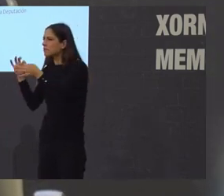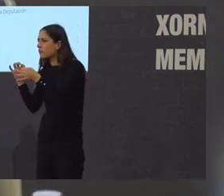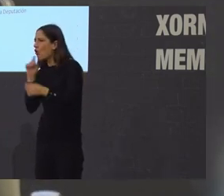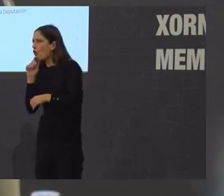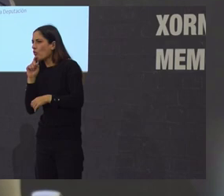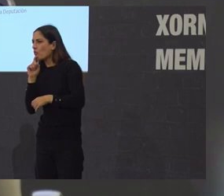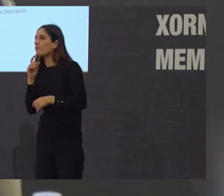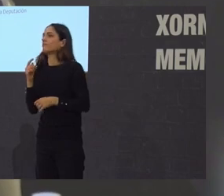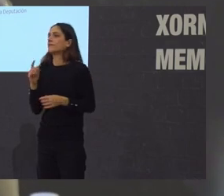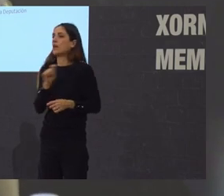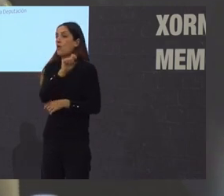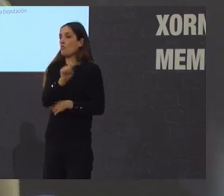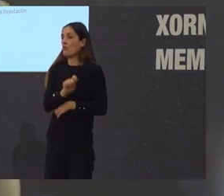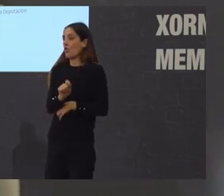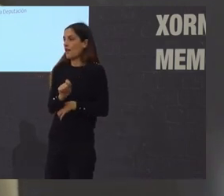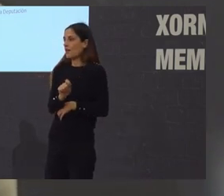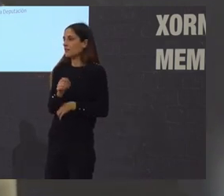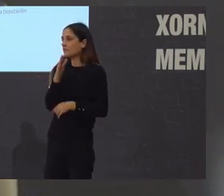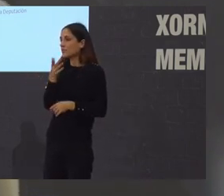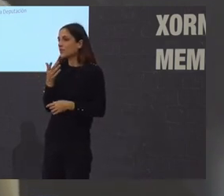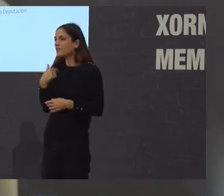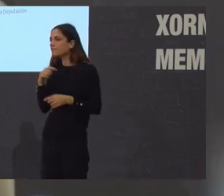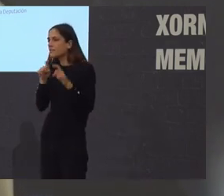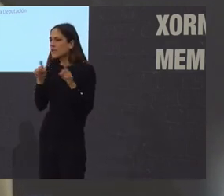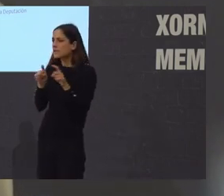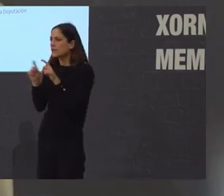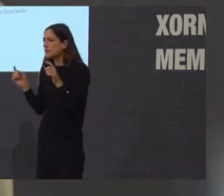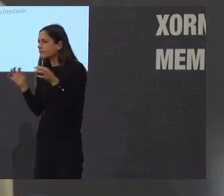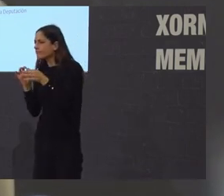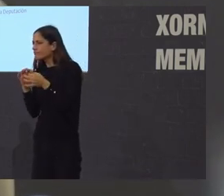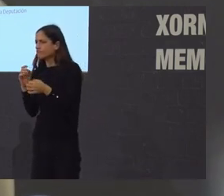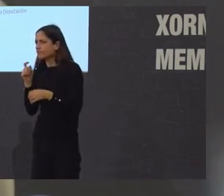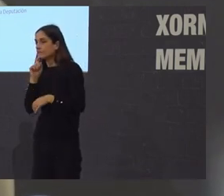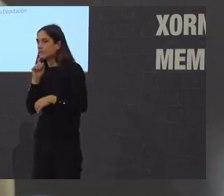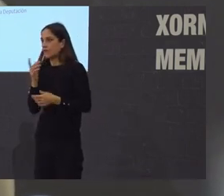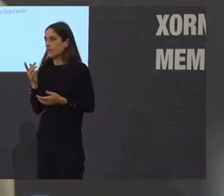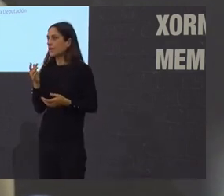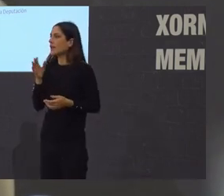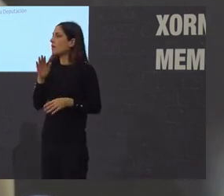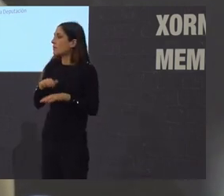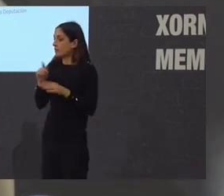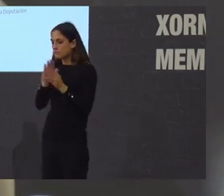Para que os hagáis una idea, una de las fuentes fundamentales de información y documentación de mi libro es el Ola.